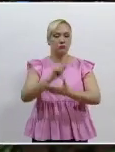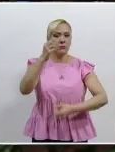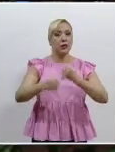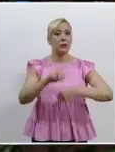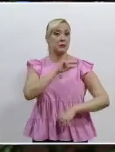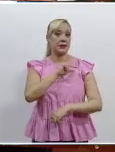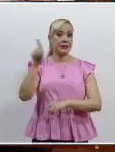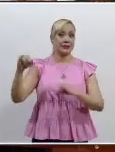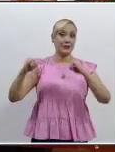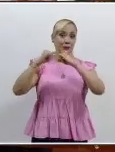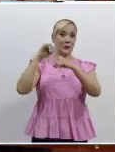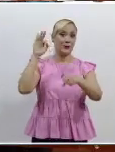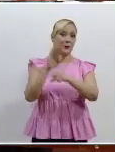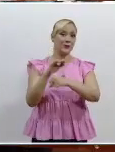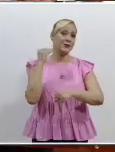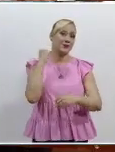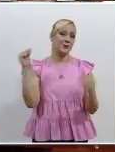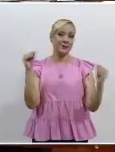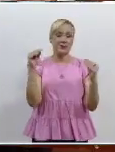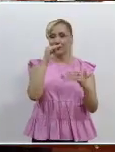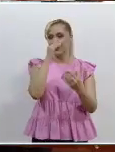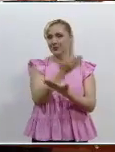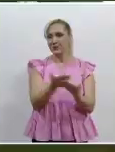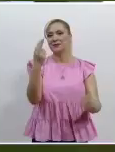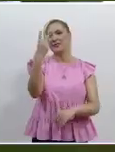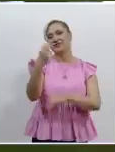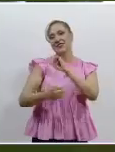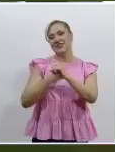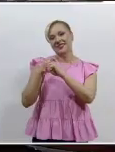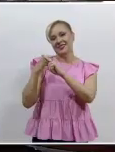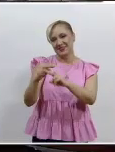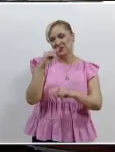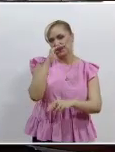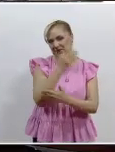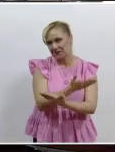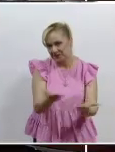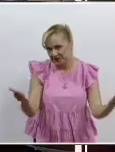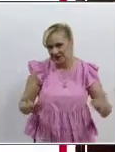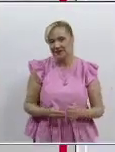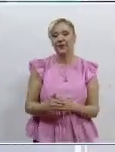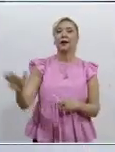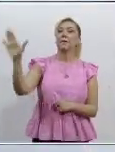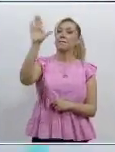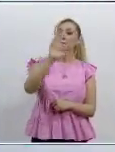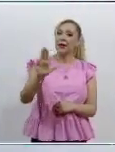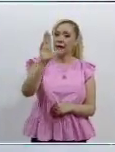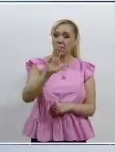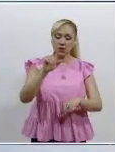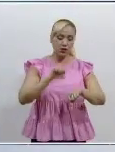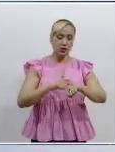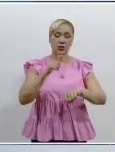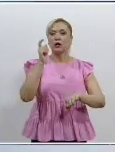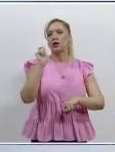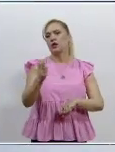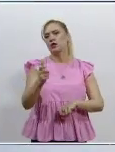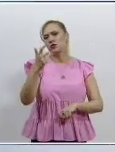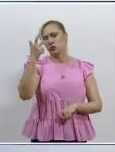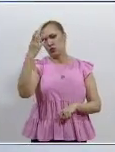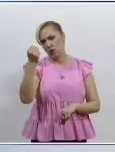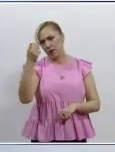del Instituto Federal de Defensoría Pública, 25 años de defensa gratuita. El miércoles a las 21 horas en Diversidades